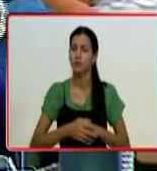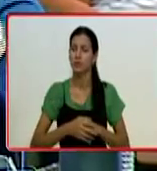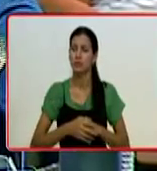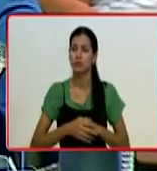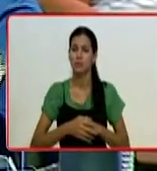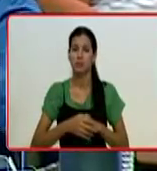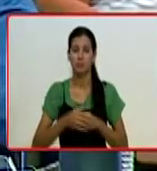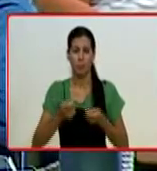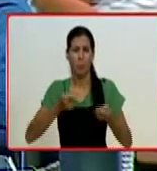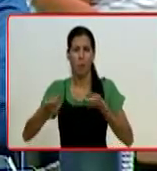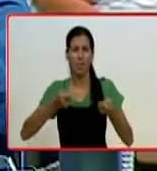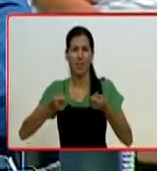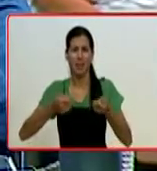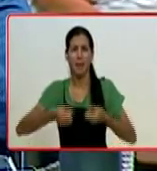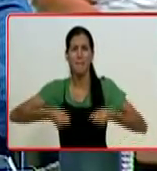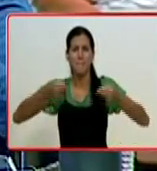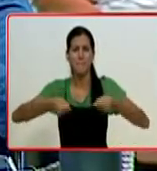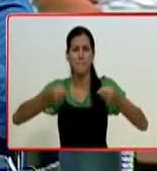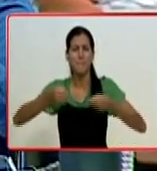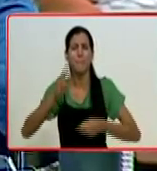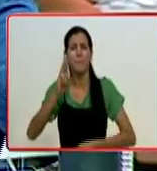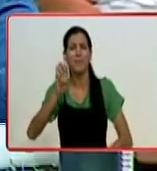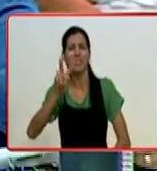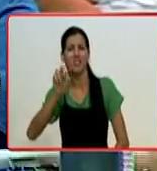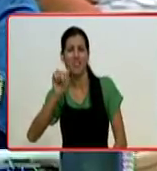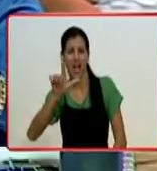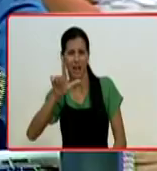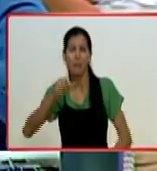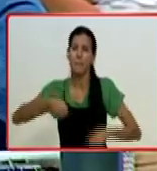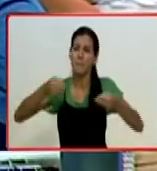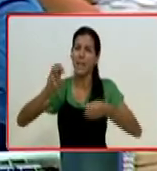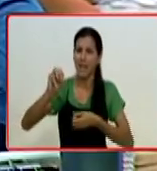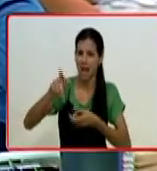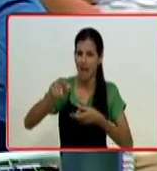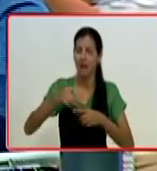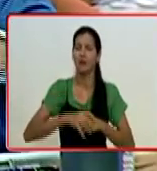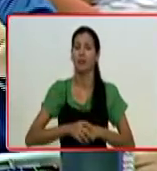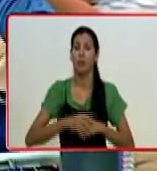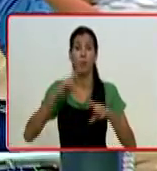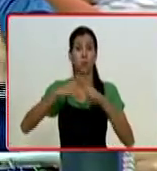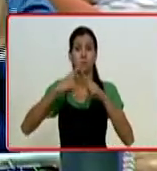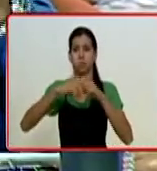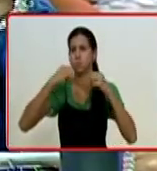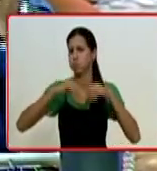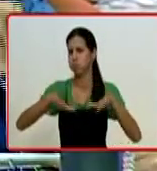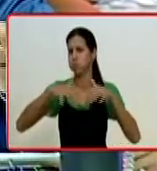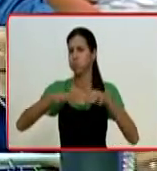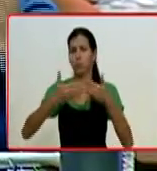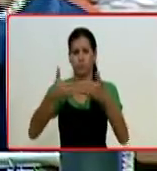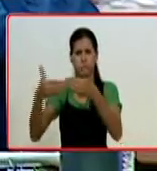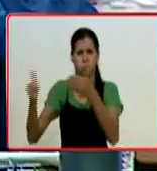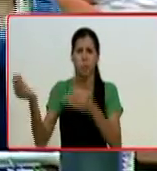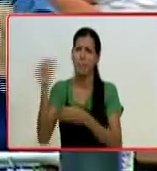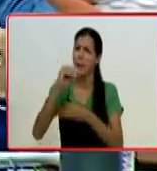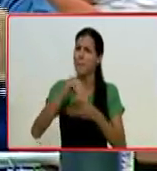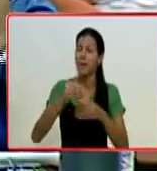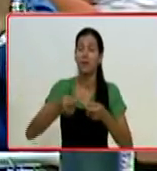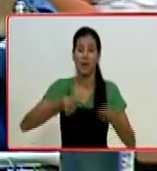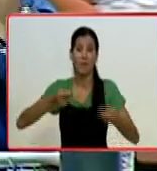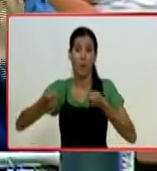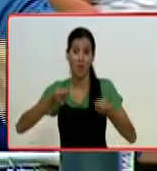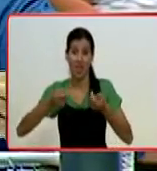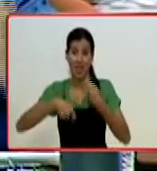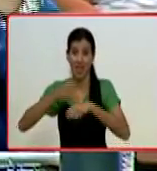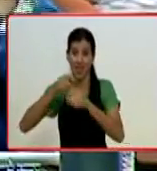de Pedemercal. Voy a dar un pase. Vamos a multiplicar por miles las nuevas bodegas y abasto